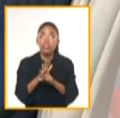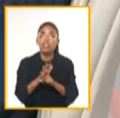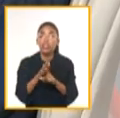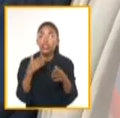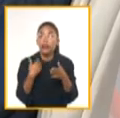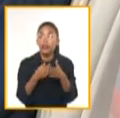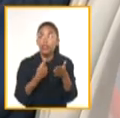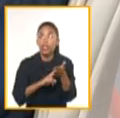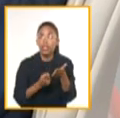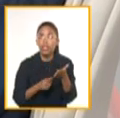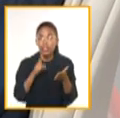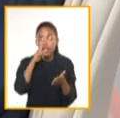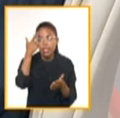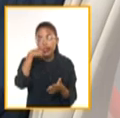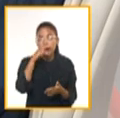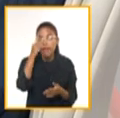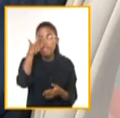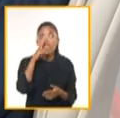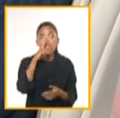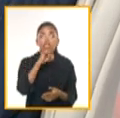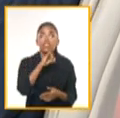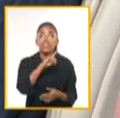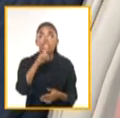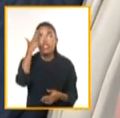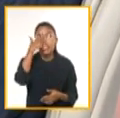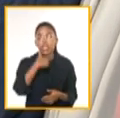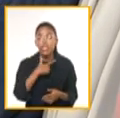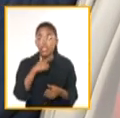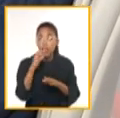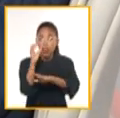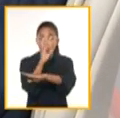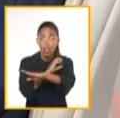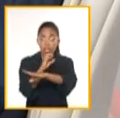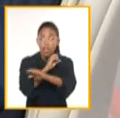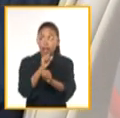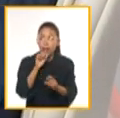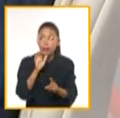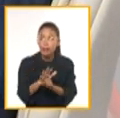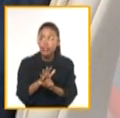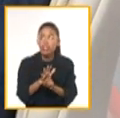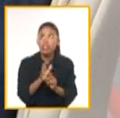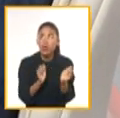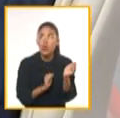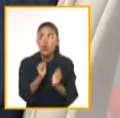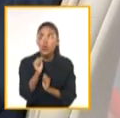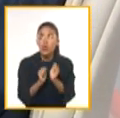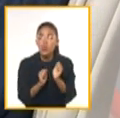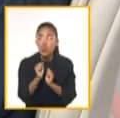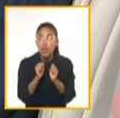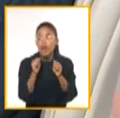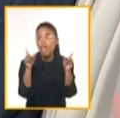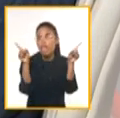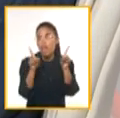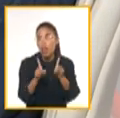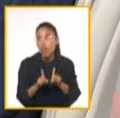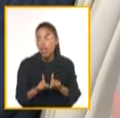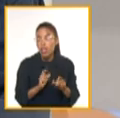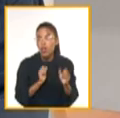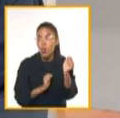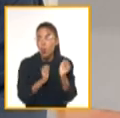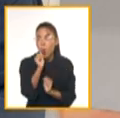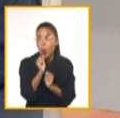generación distribuida del centro del país, y se pone en servicio las unidades de Energas Varadero para regular la frecuencia del sistema y